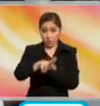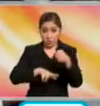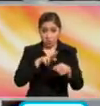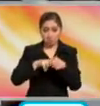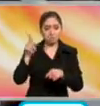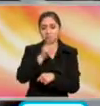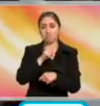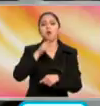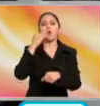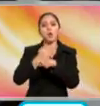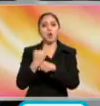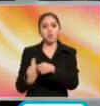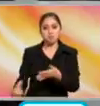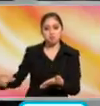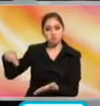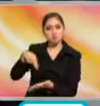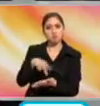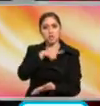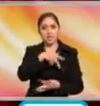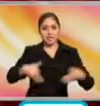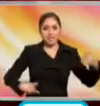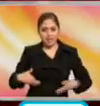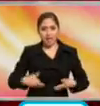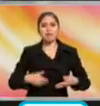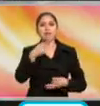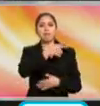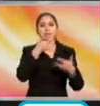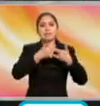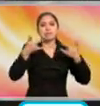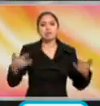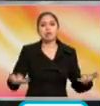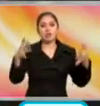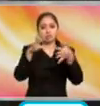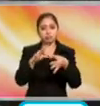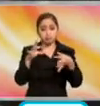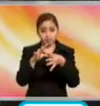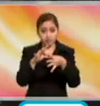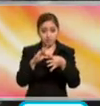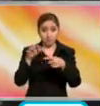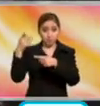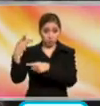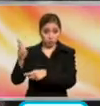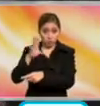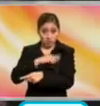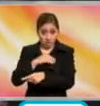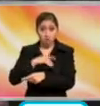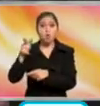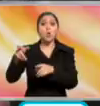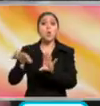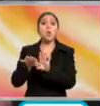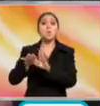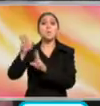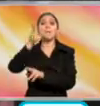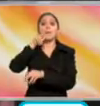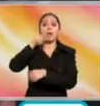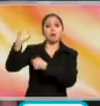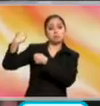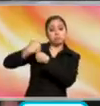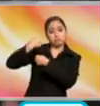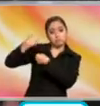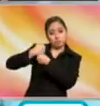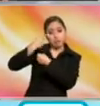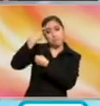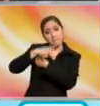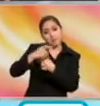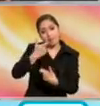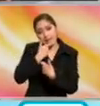llevan al escenario y nos cuentan un poco la historia. Suárez Gómez nos habla cómo fue maltratado por su padre entre